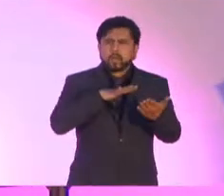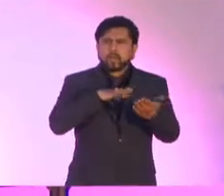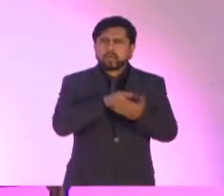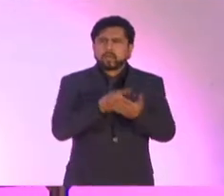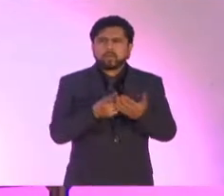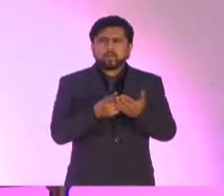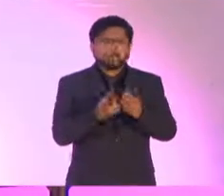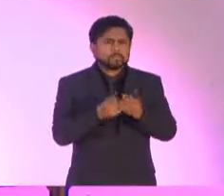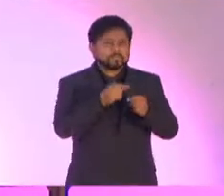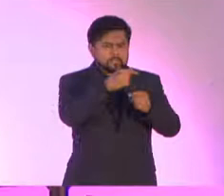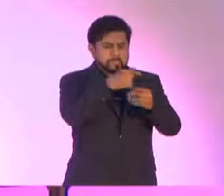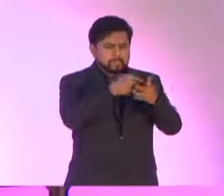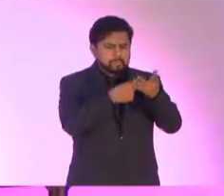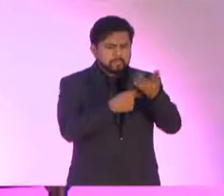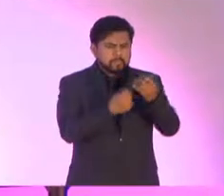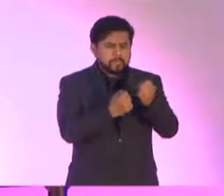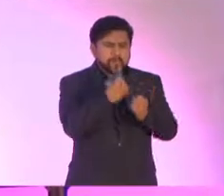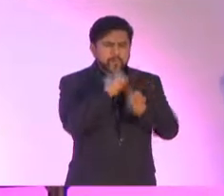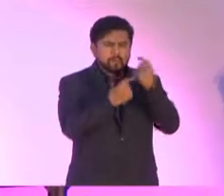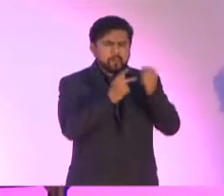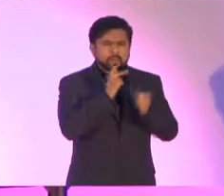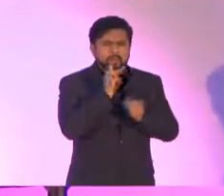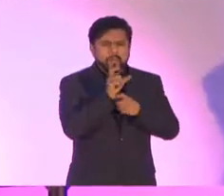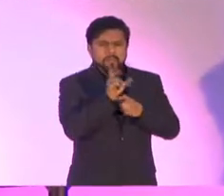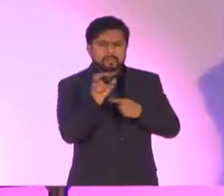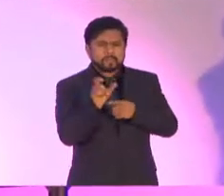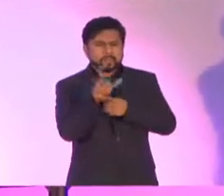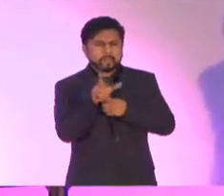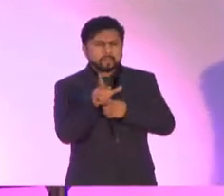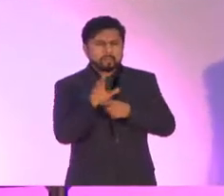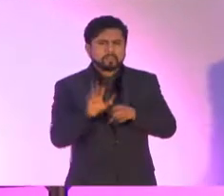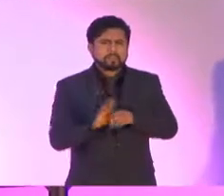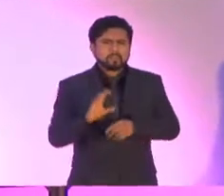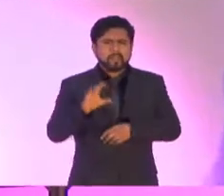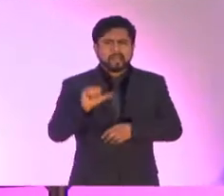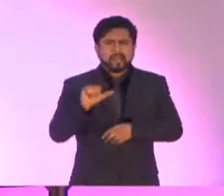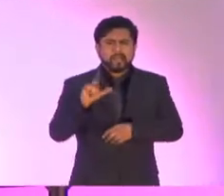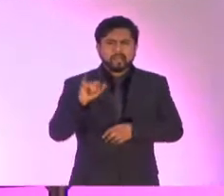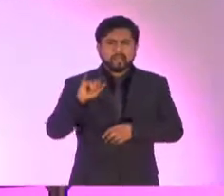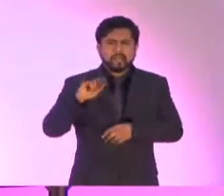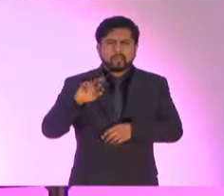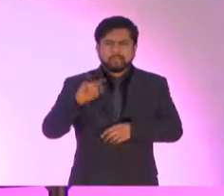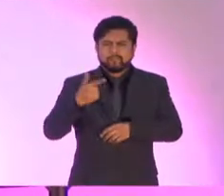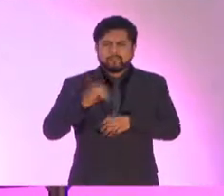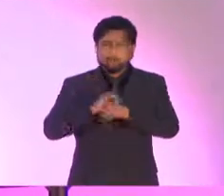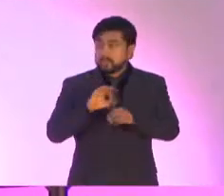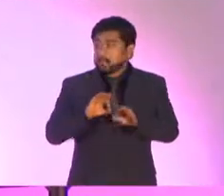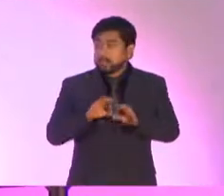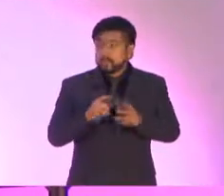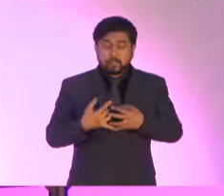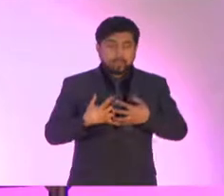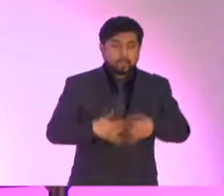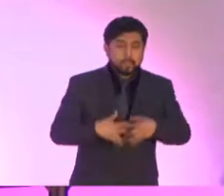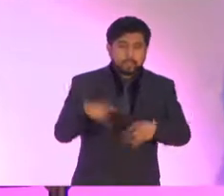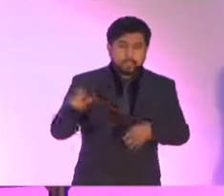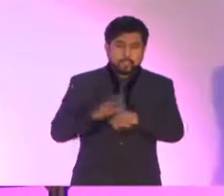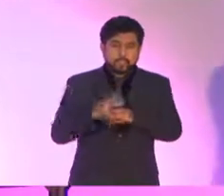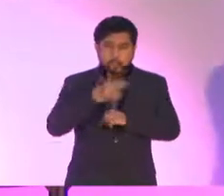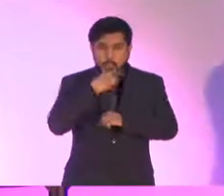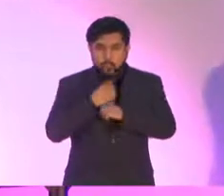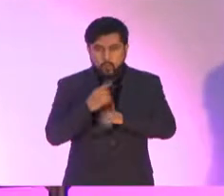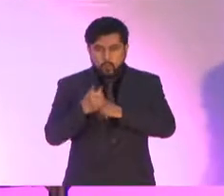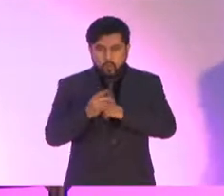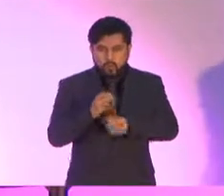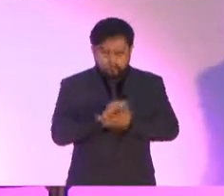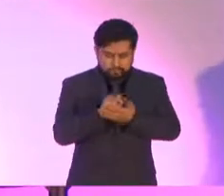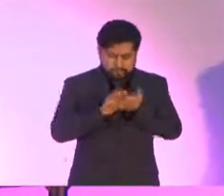hay un conjunto de letras de Calligraph Humphrey, que fue a cargo de Grandao, que es un excelente escritor también,